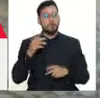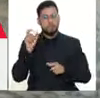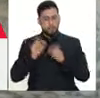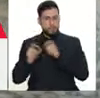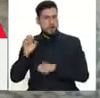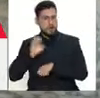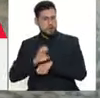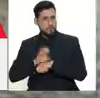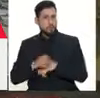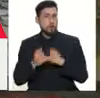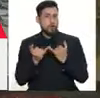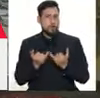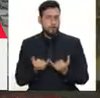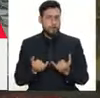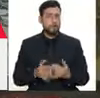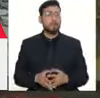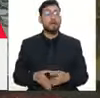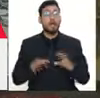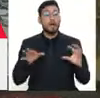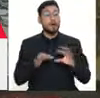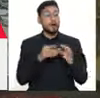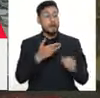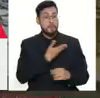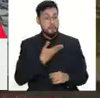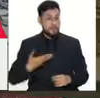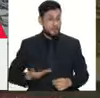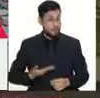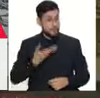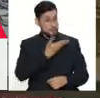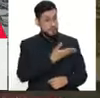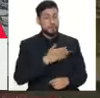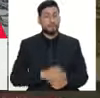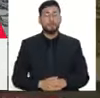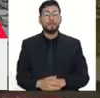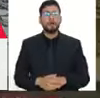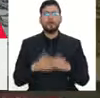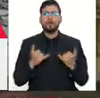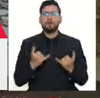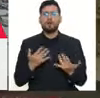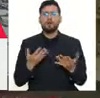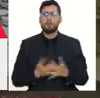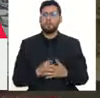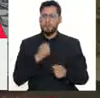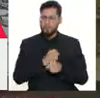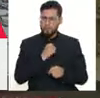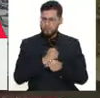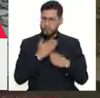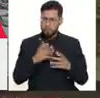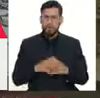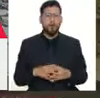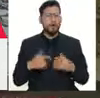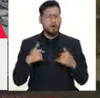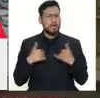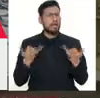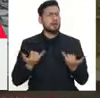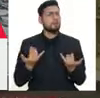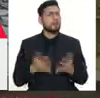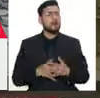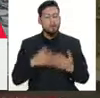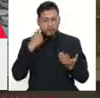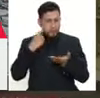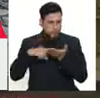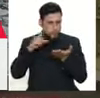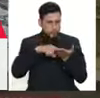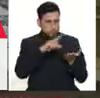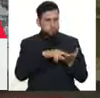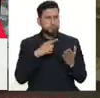ecuatoriano. El día de hoy, conjuntamente con la presidenta Dina Boluarte, hemos tenido una gran jornada de trabajo en donde hemos pasado revista